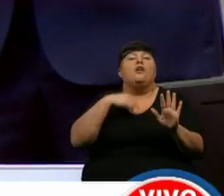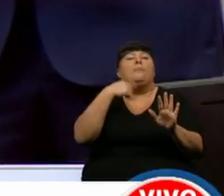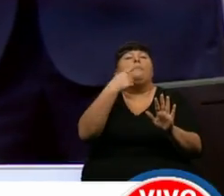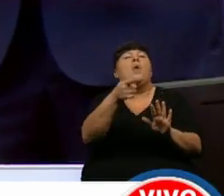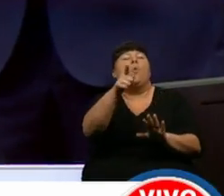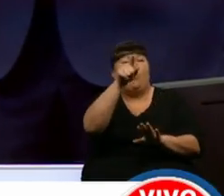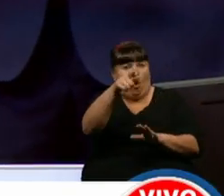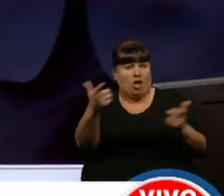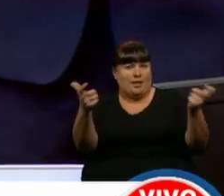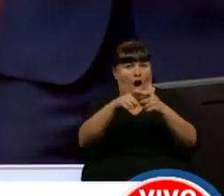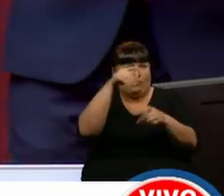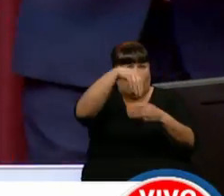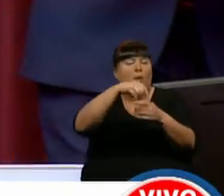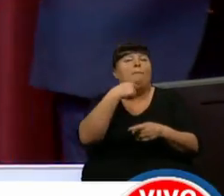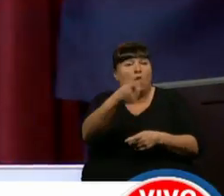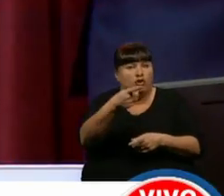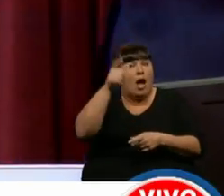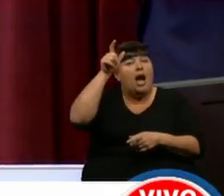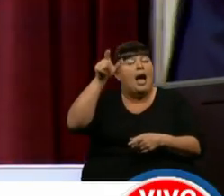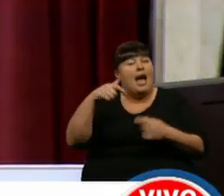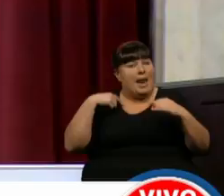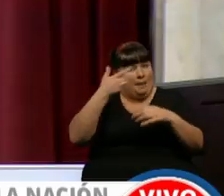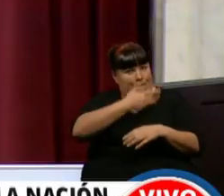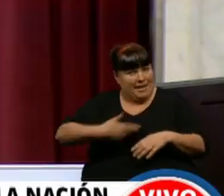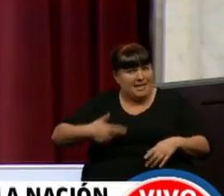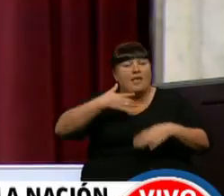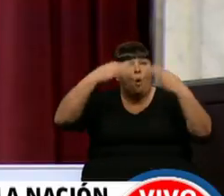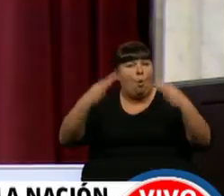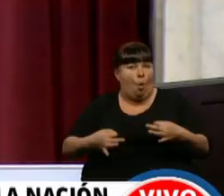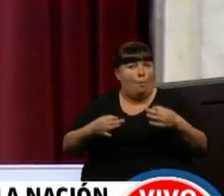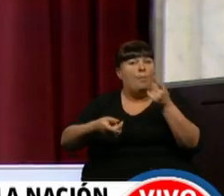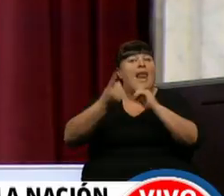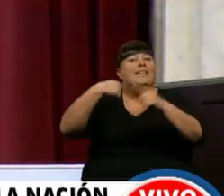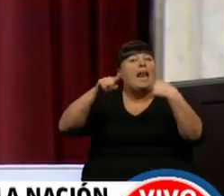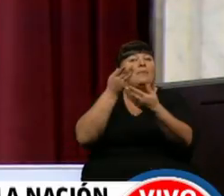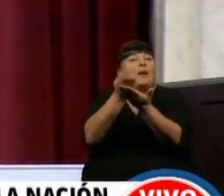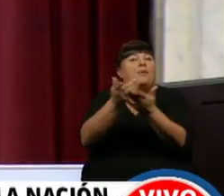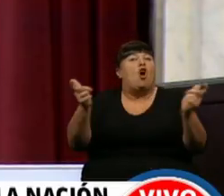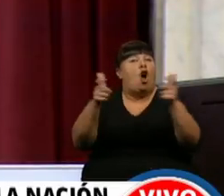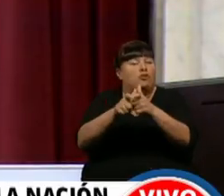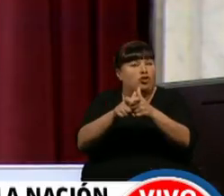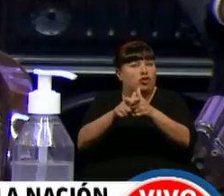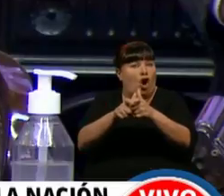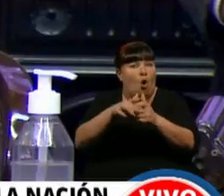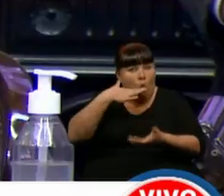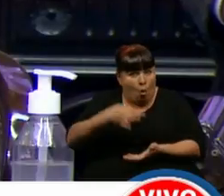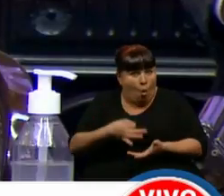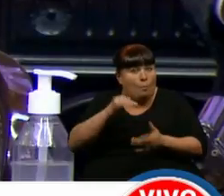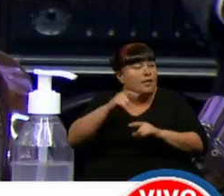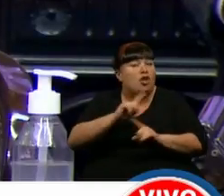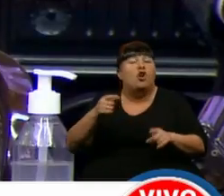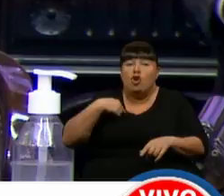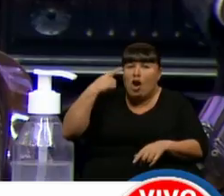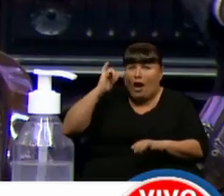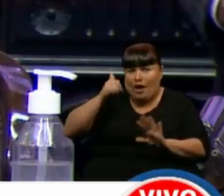diputado a usted como miembro de la comisión es si esta presidencia al dar por cumplido el trámite encomendado por la comisión bueno yo creo que luego con el objetivo